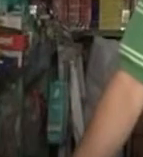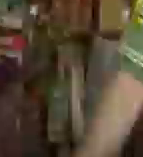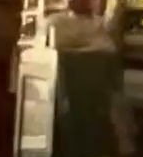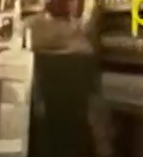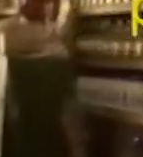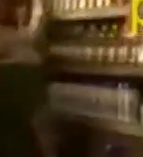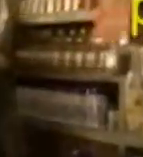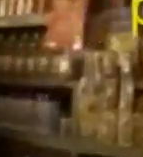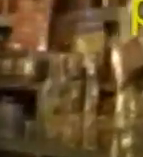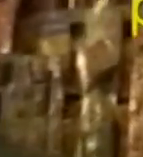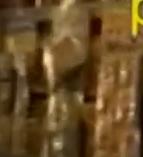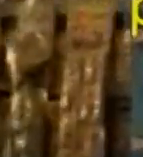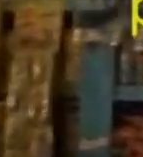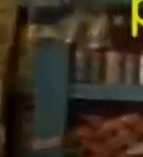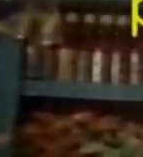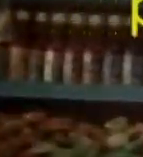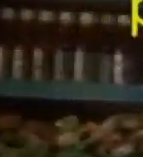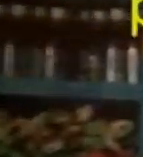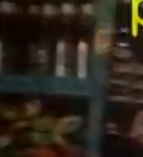vez.